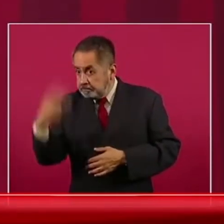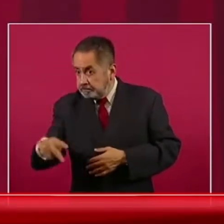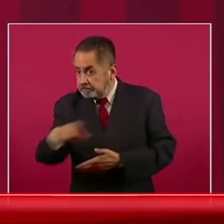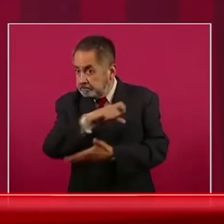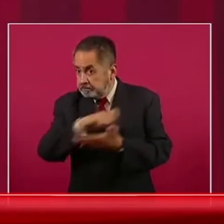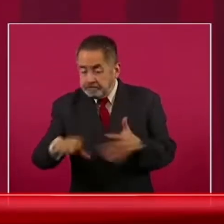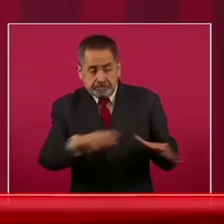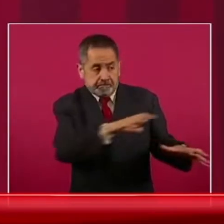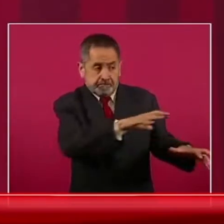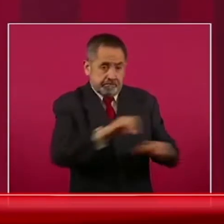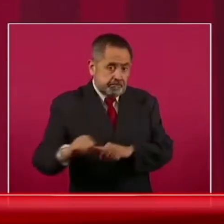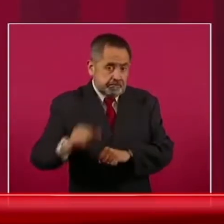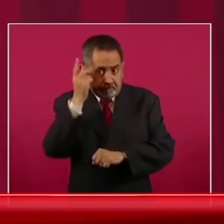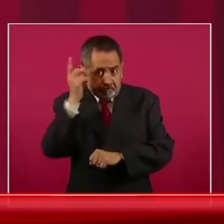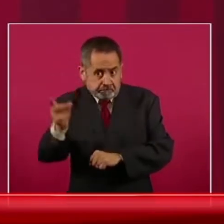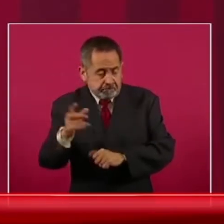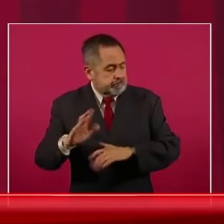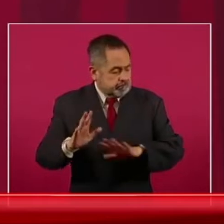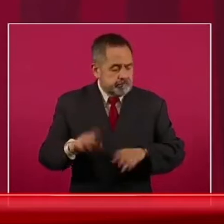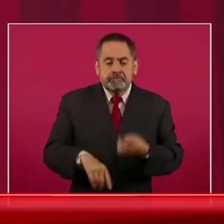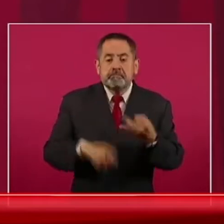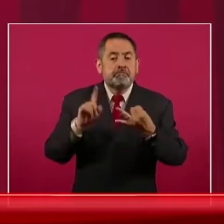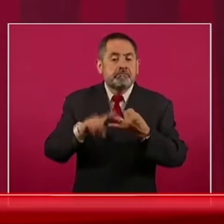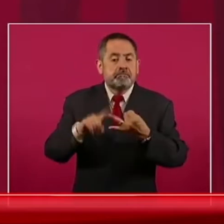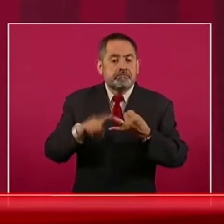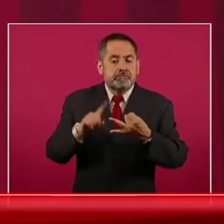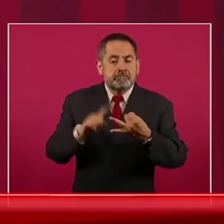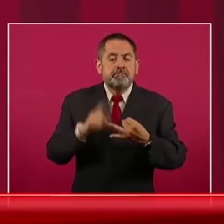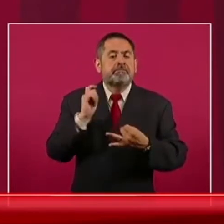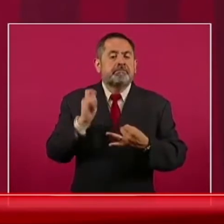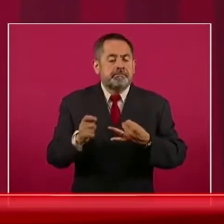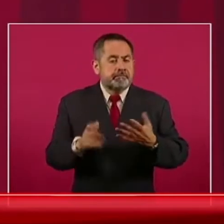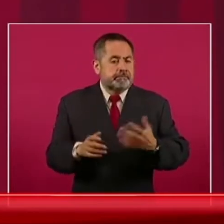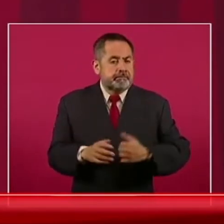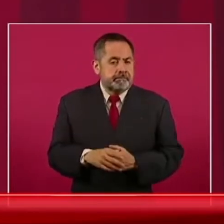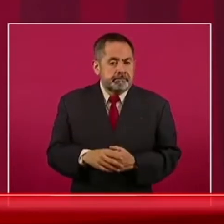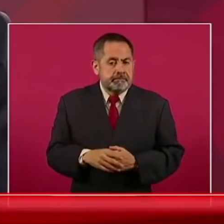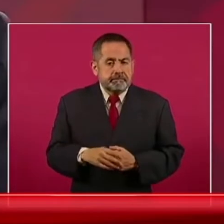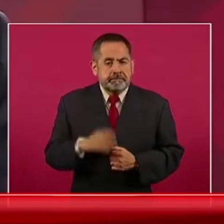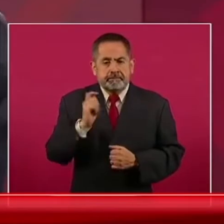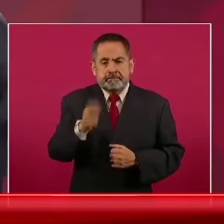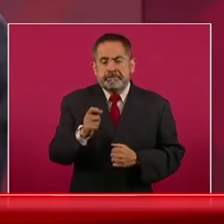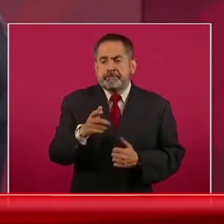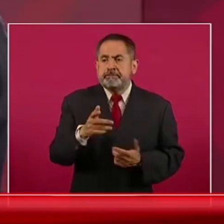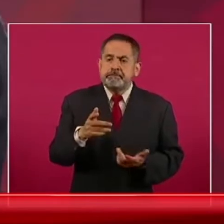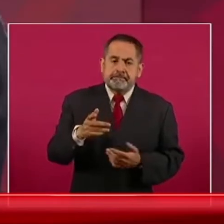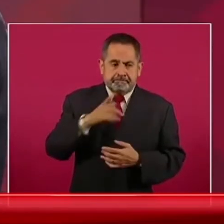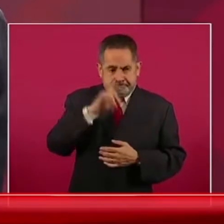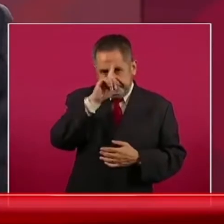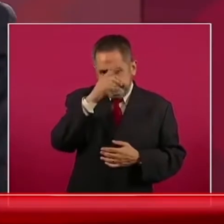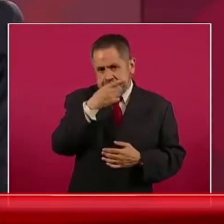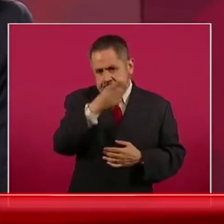Dos, que los compradores tengan la suficiente